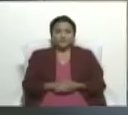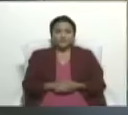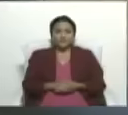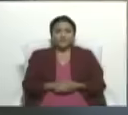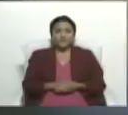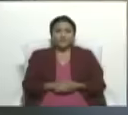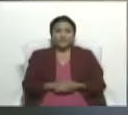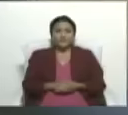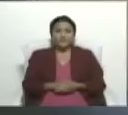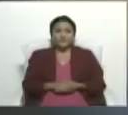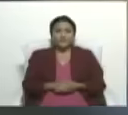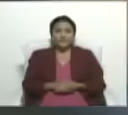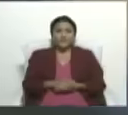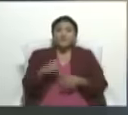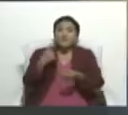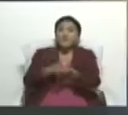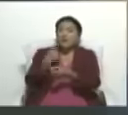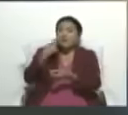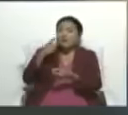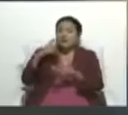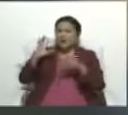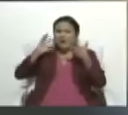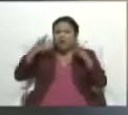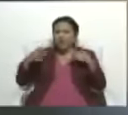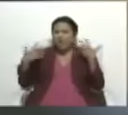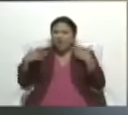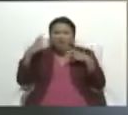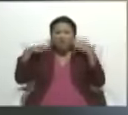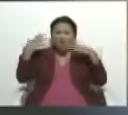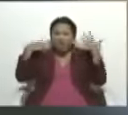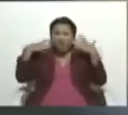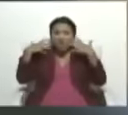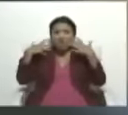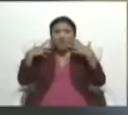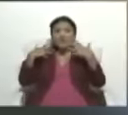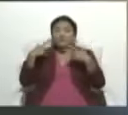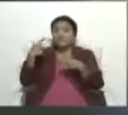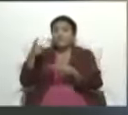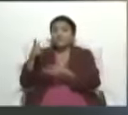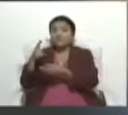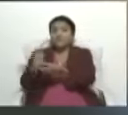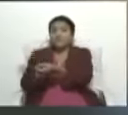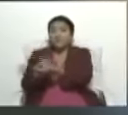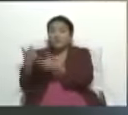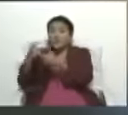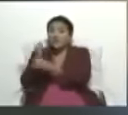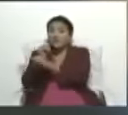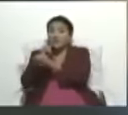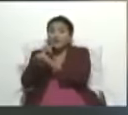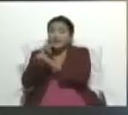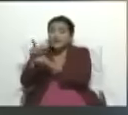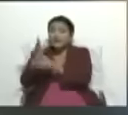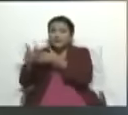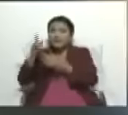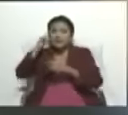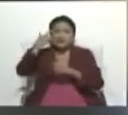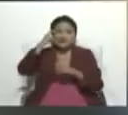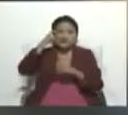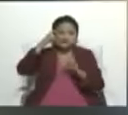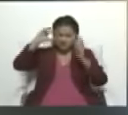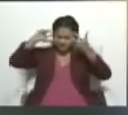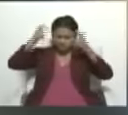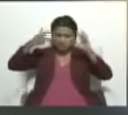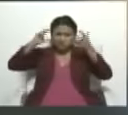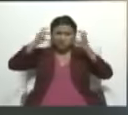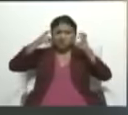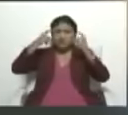Mi hermana lo ve en un estado alterado. Exacto. Mi hermana en ese momento se busca internet para ver qué situación se encuentra, porque ve que está en una situación psicótica,